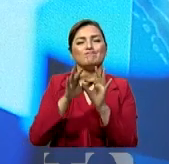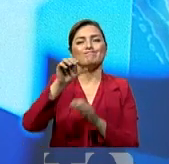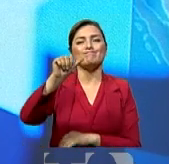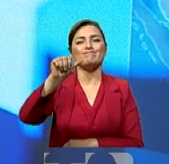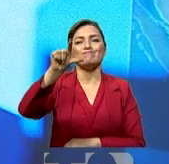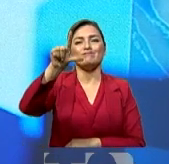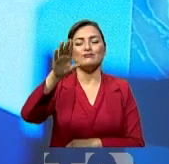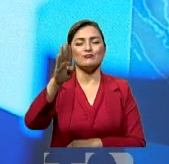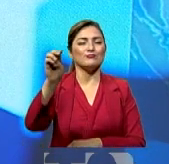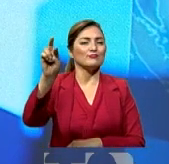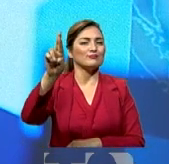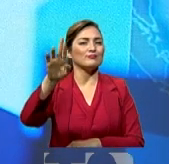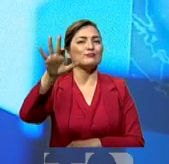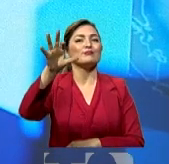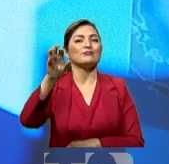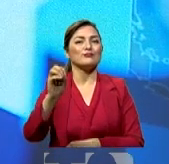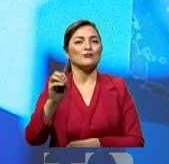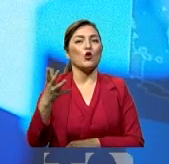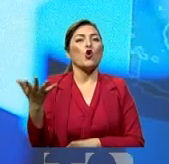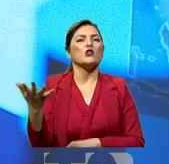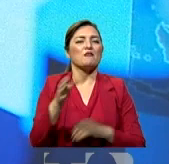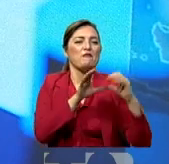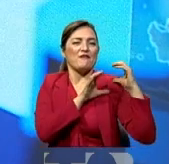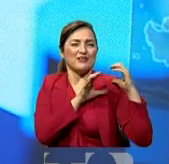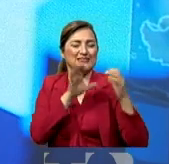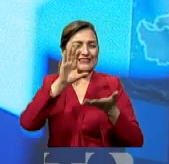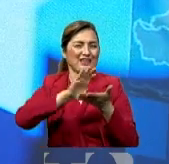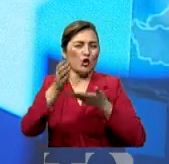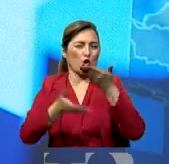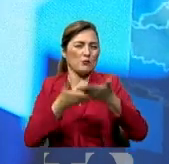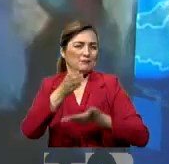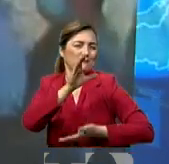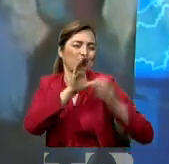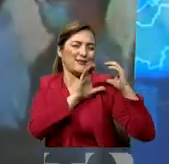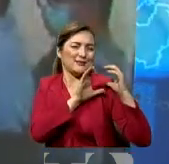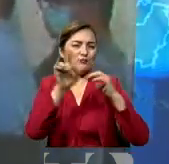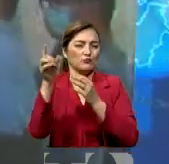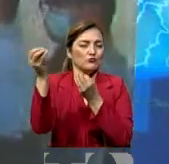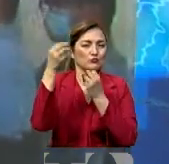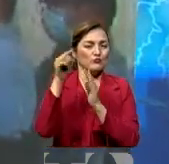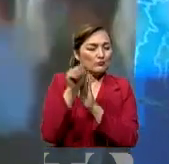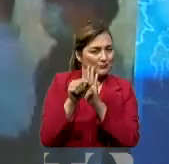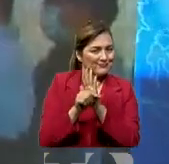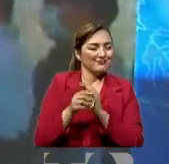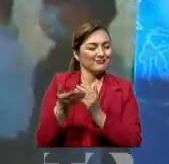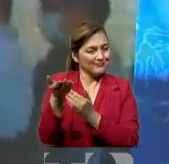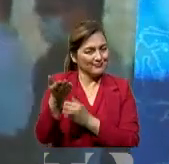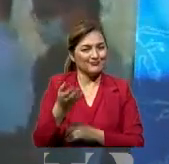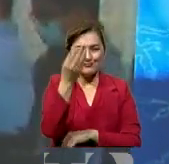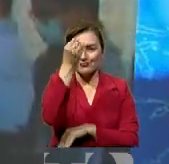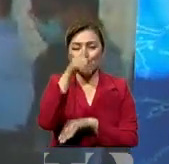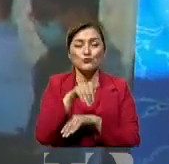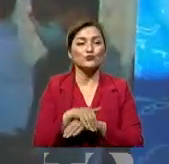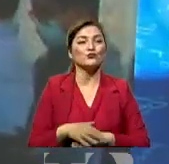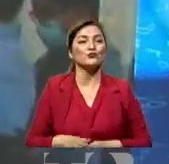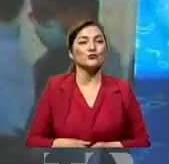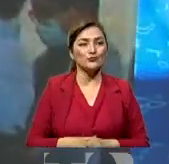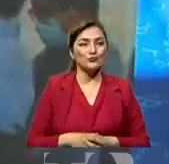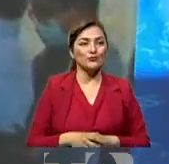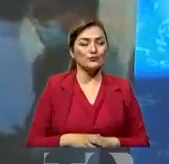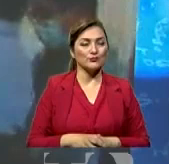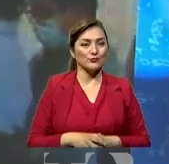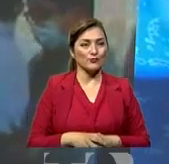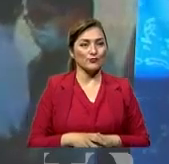en un punto de inmunización en el Paseo San Francisco para ampliarnos estos temas. Alberto, buenas tardes. Adelante.